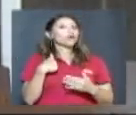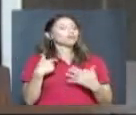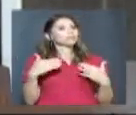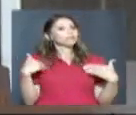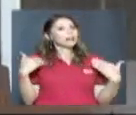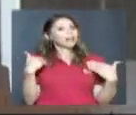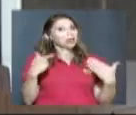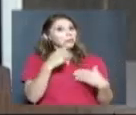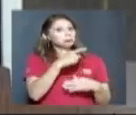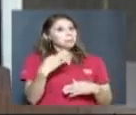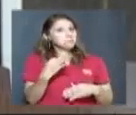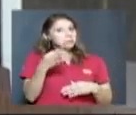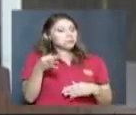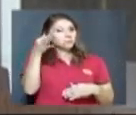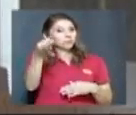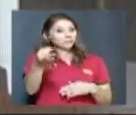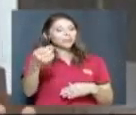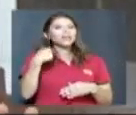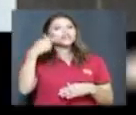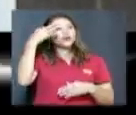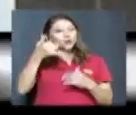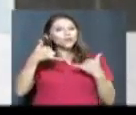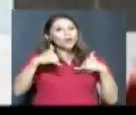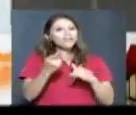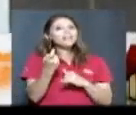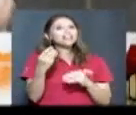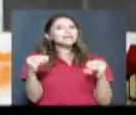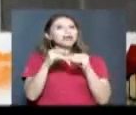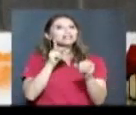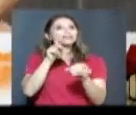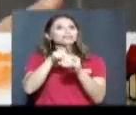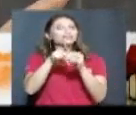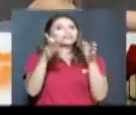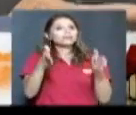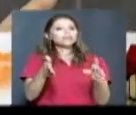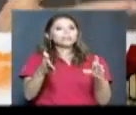Sigo creyendo que todavía faltan más interlocutores en este tipo de discusiones. O sea, todavía estamos aquí